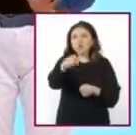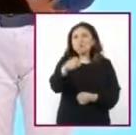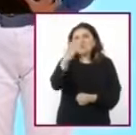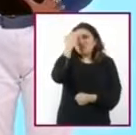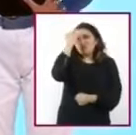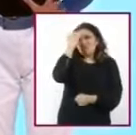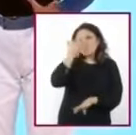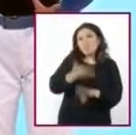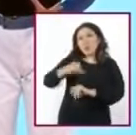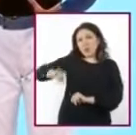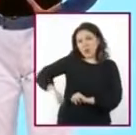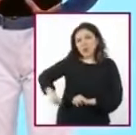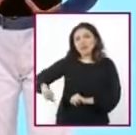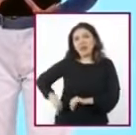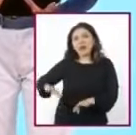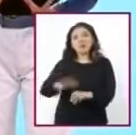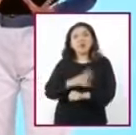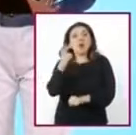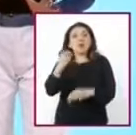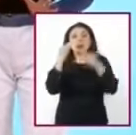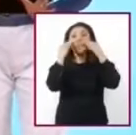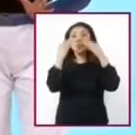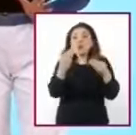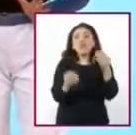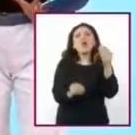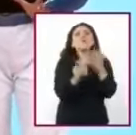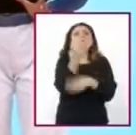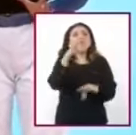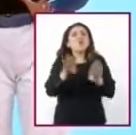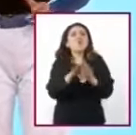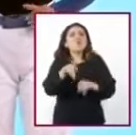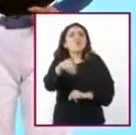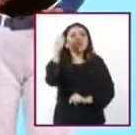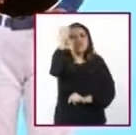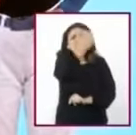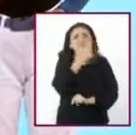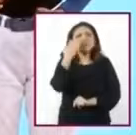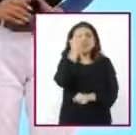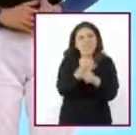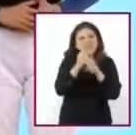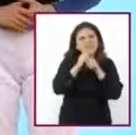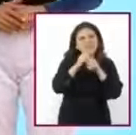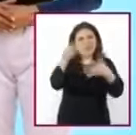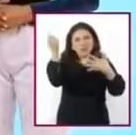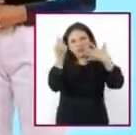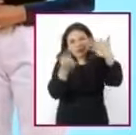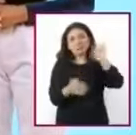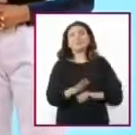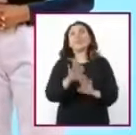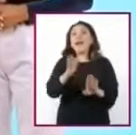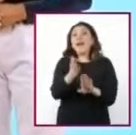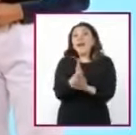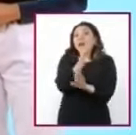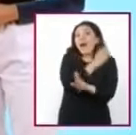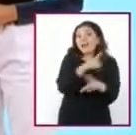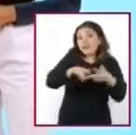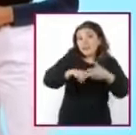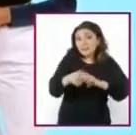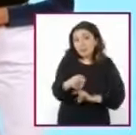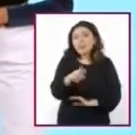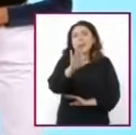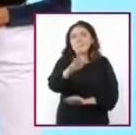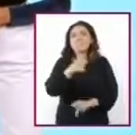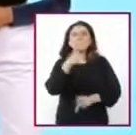les resultará de gran interés, ya que les mostrará nuevas alternativas para analizar la información. Pero antes del